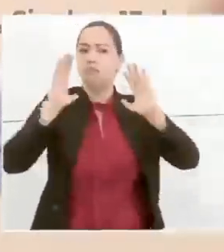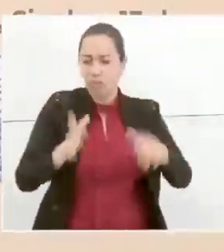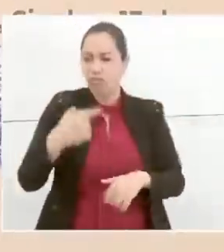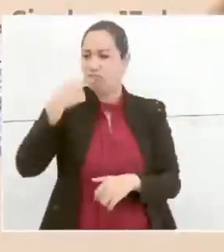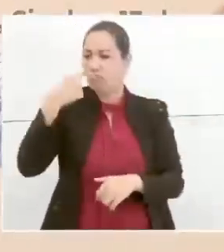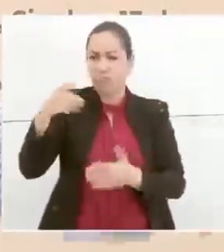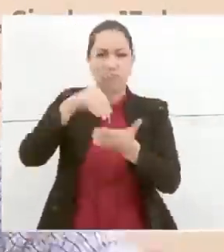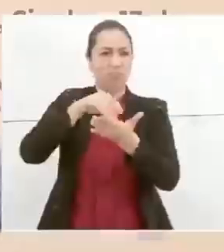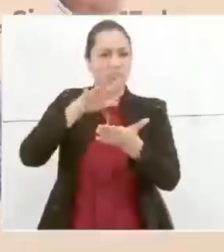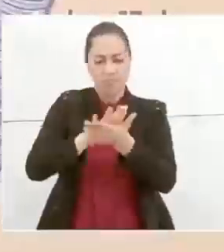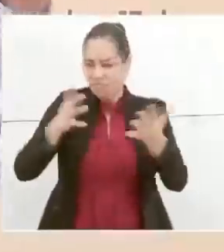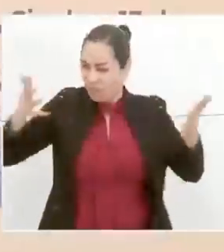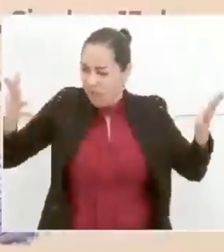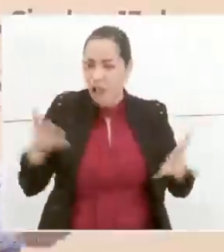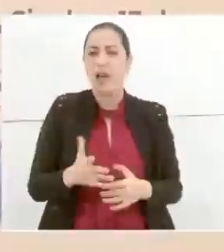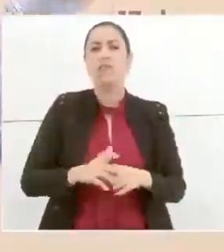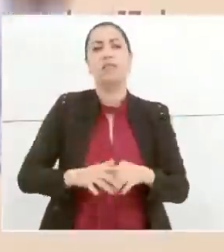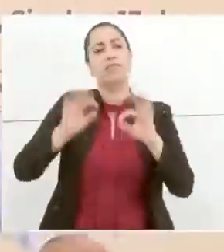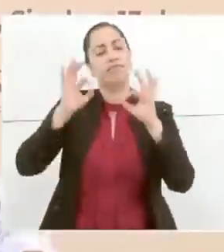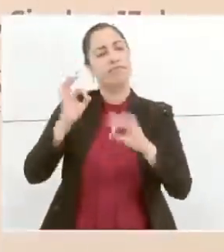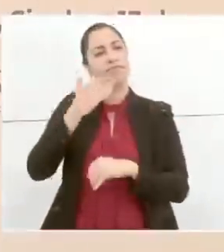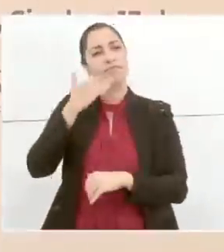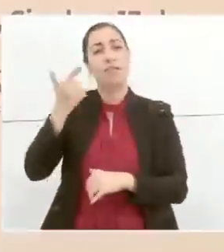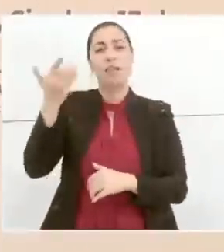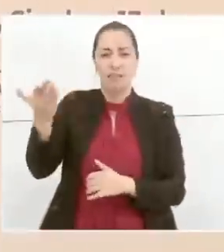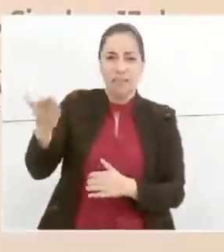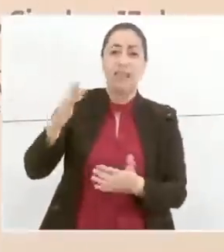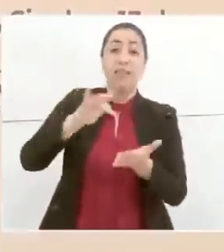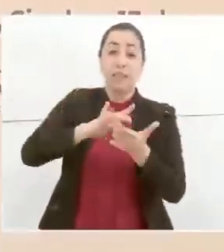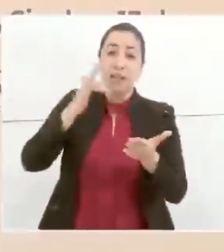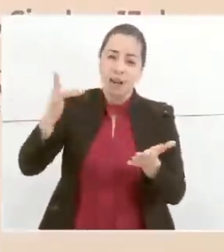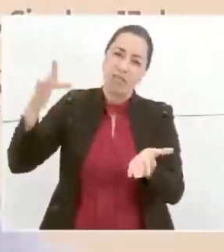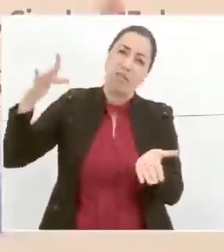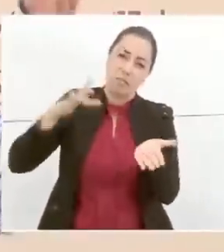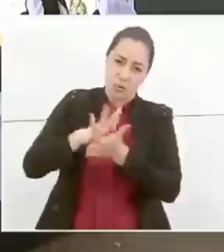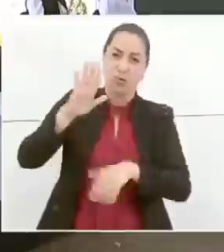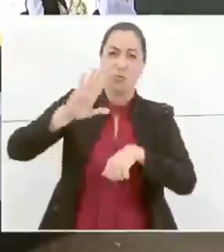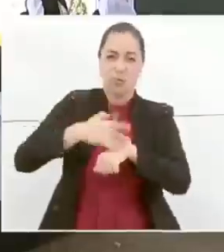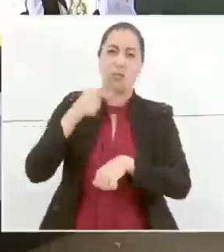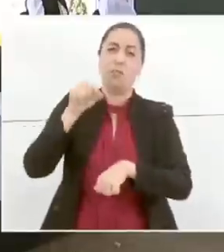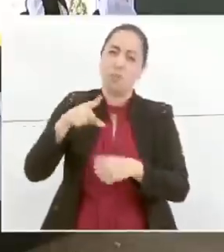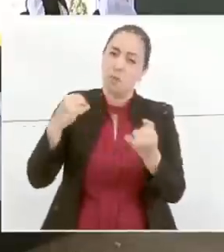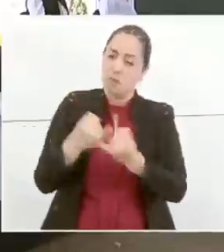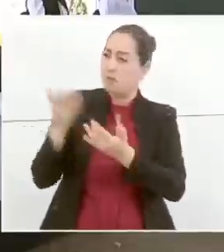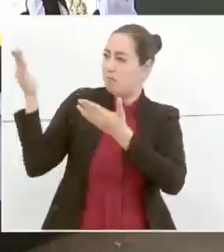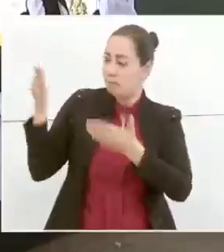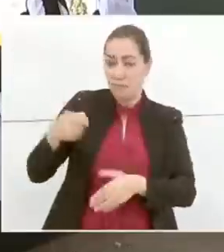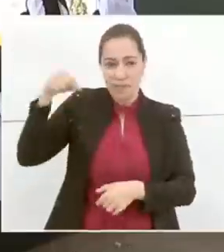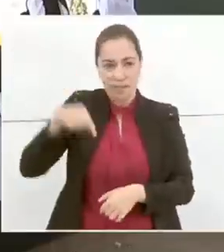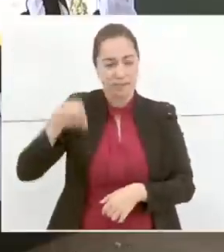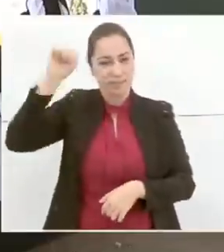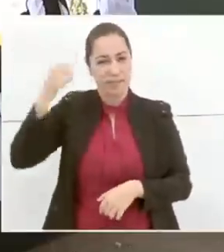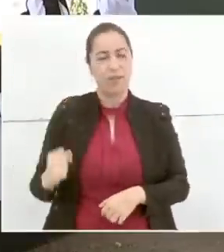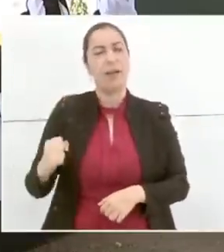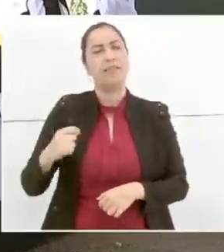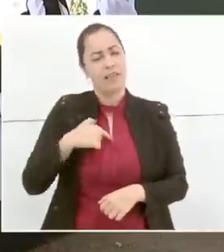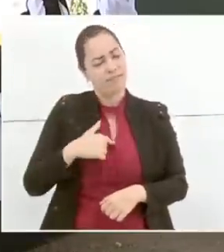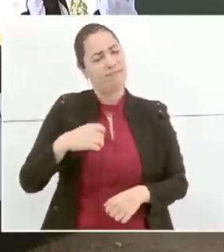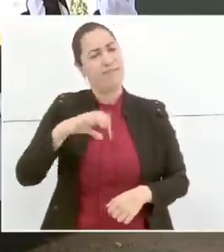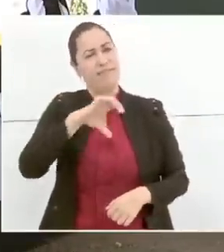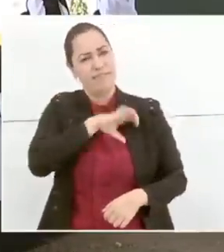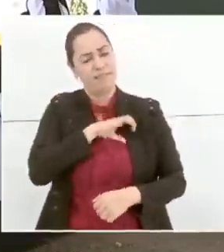cumple. Gracias, presidente, por su apoyo y por estar nuevamente aquí en Sinaloa. Se le aprecia, se le respeta, se